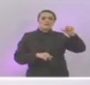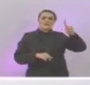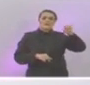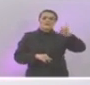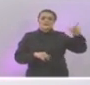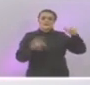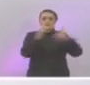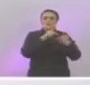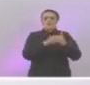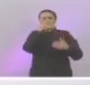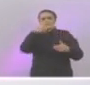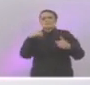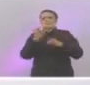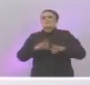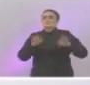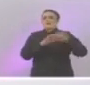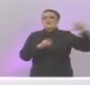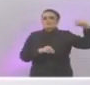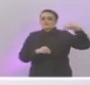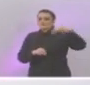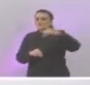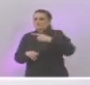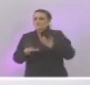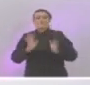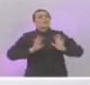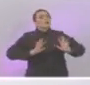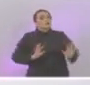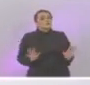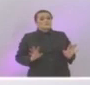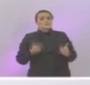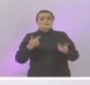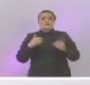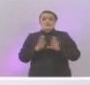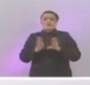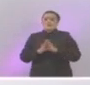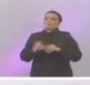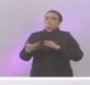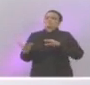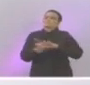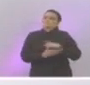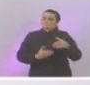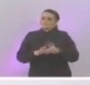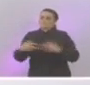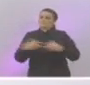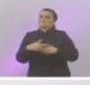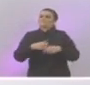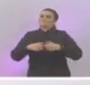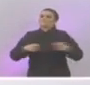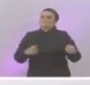ideal para el senderismo. Ahora sí, que nadie se quede sin ponerse los tenis.